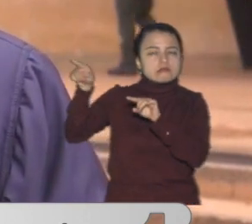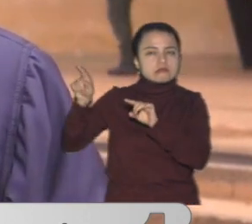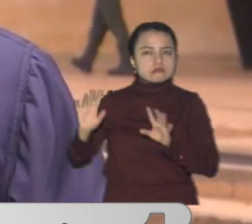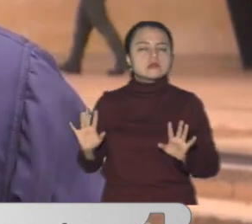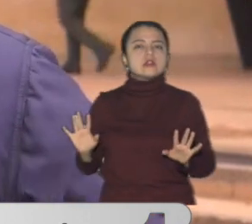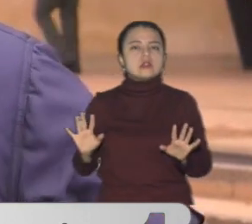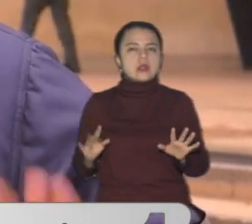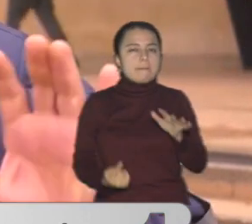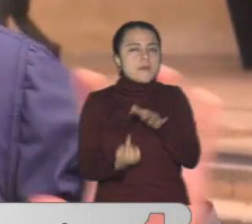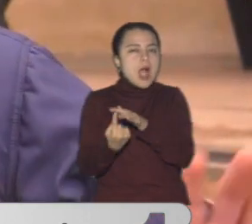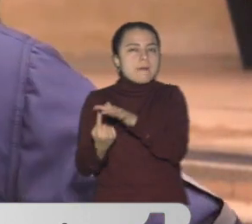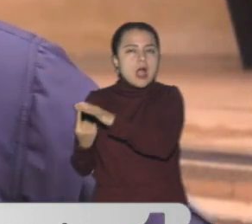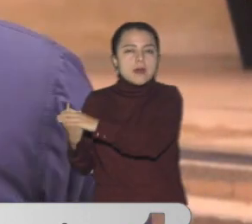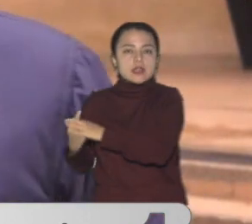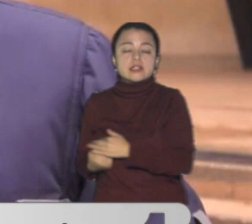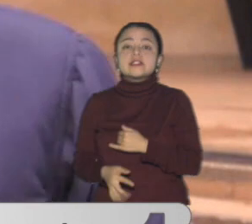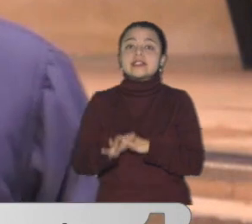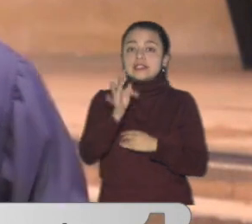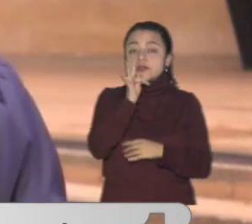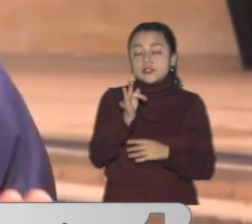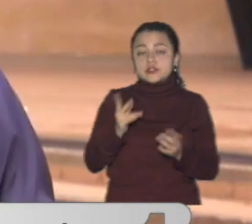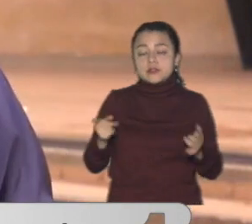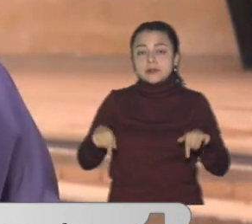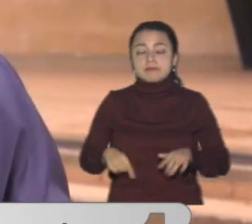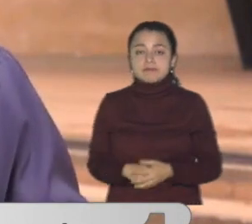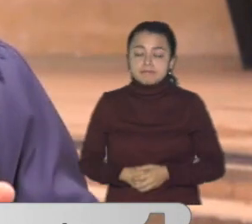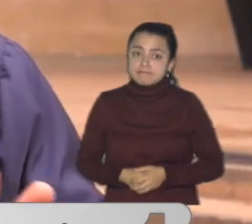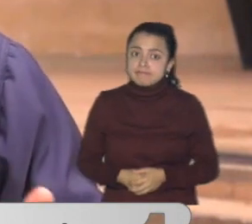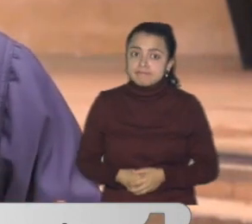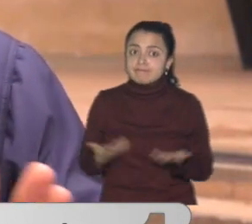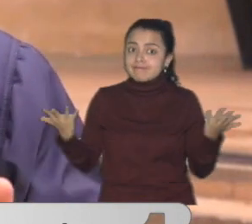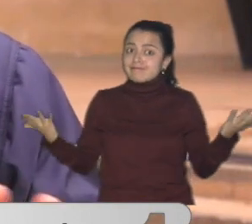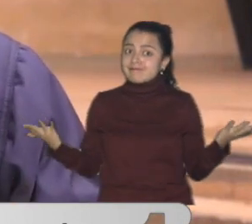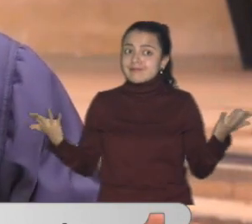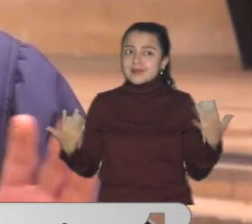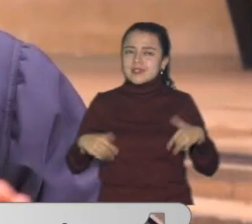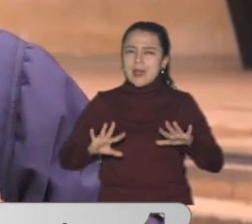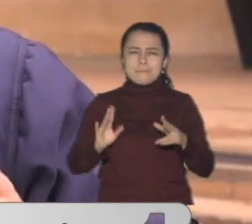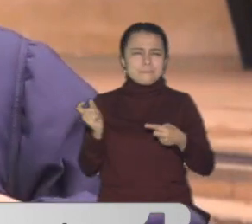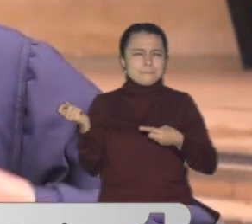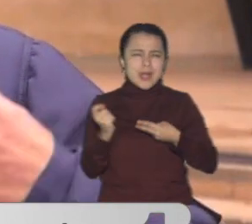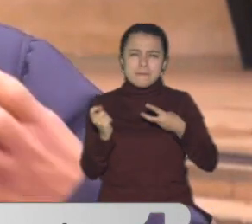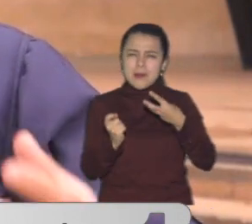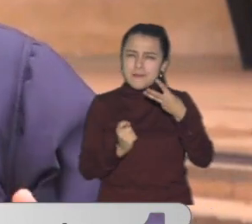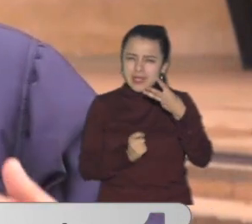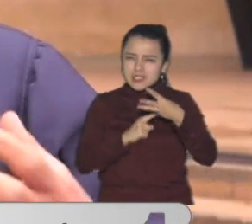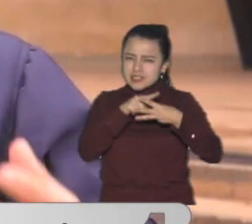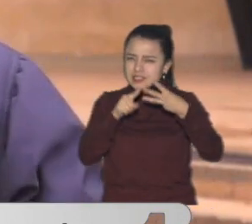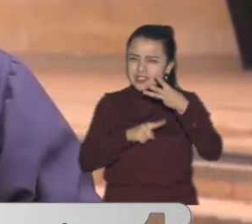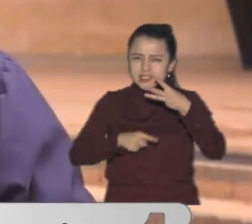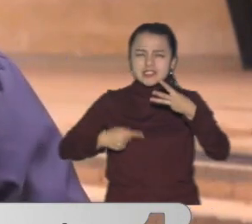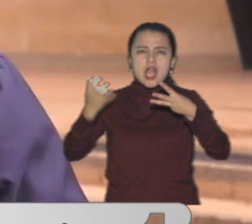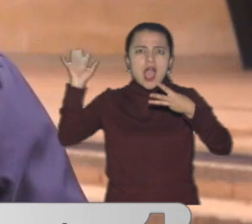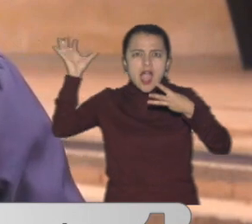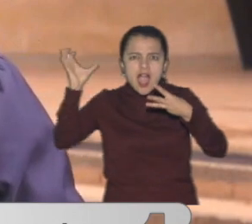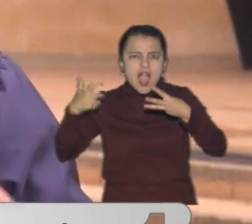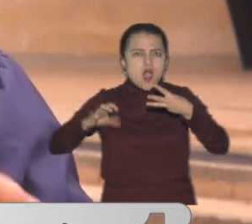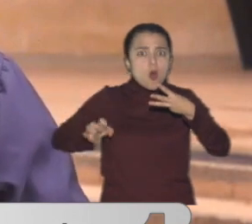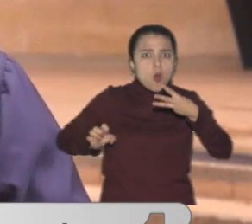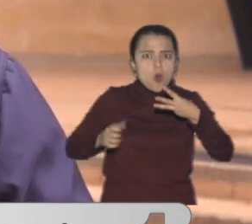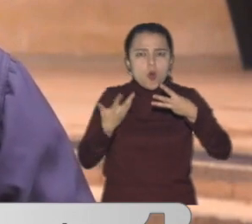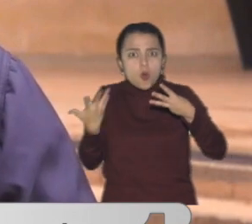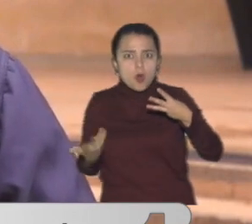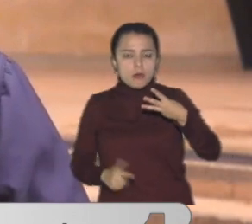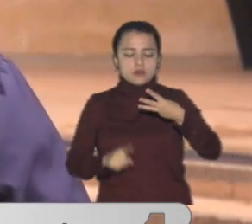y también en Teusaquillo. Digamos que las tres características, las tres tipologías de emergencias